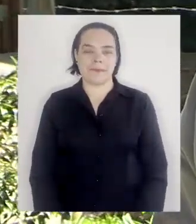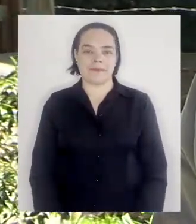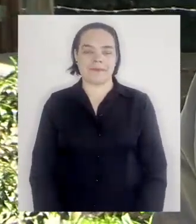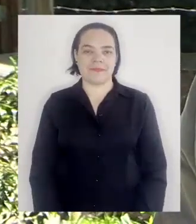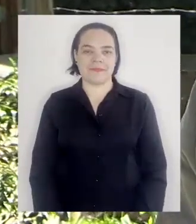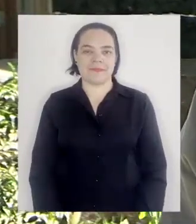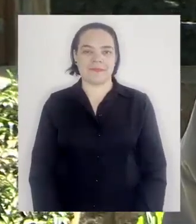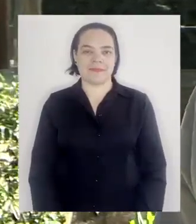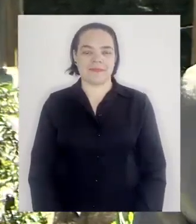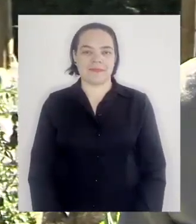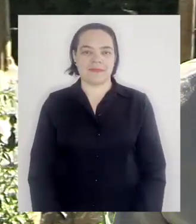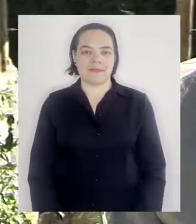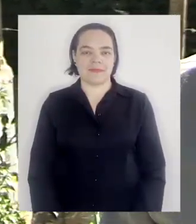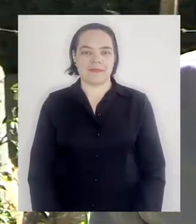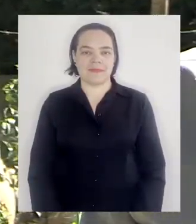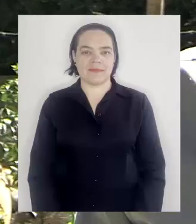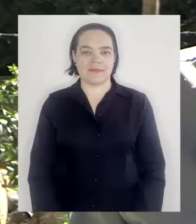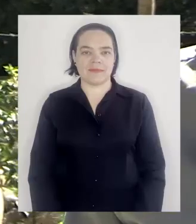bueno.